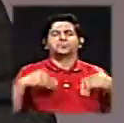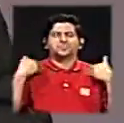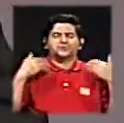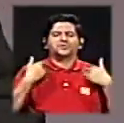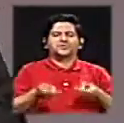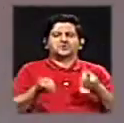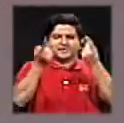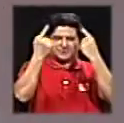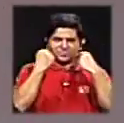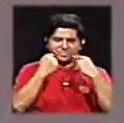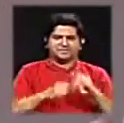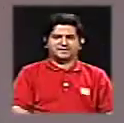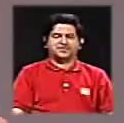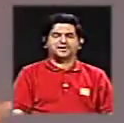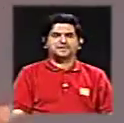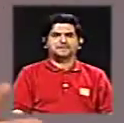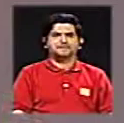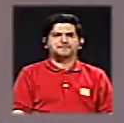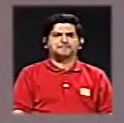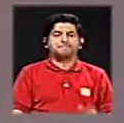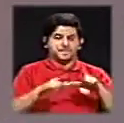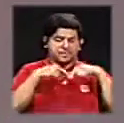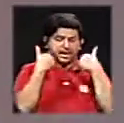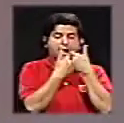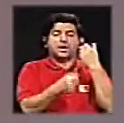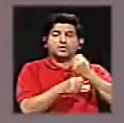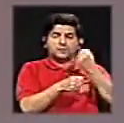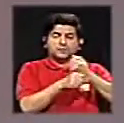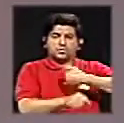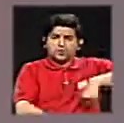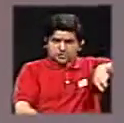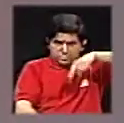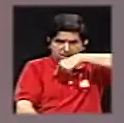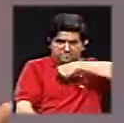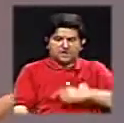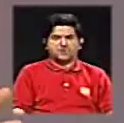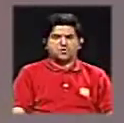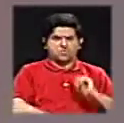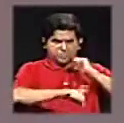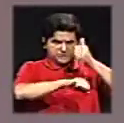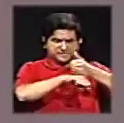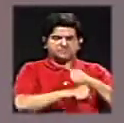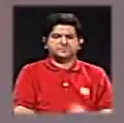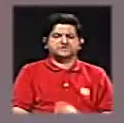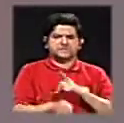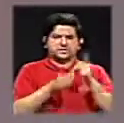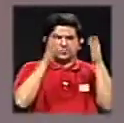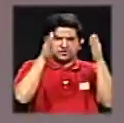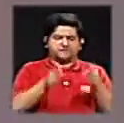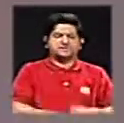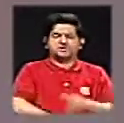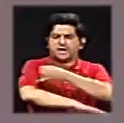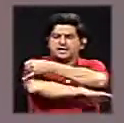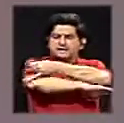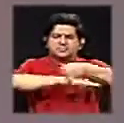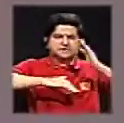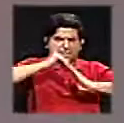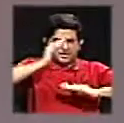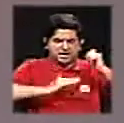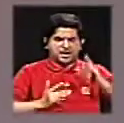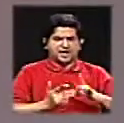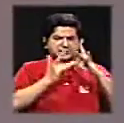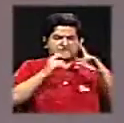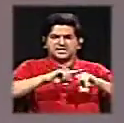don Mauricio. Básicamente el grupo de trabajo nuestro, que está constituido por profesionales de ingeniería civil,